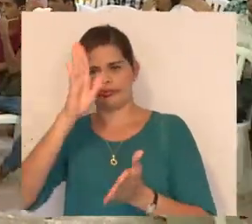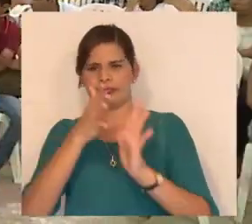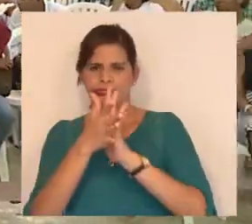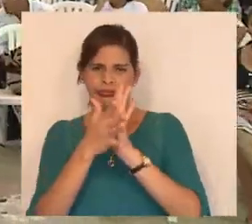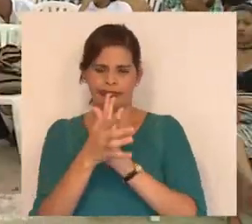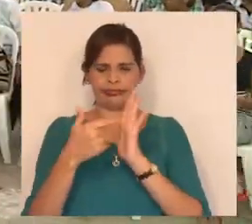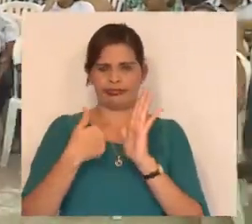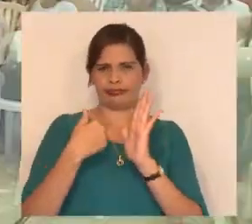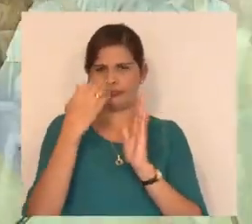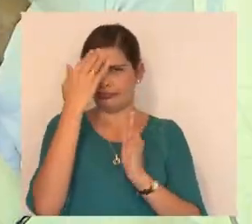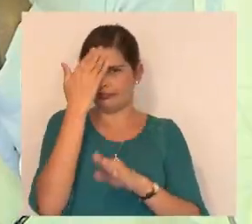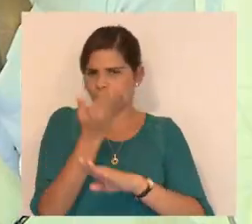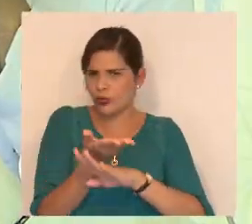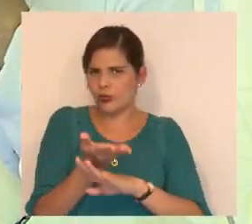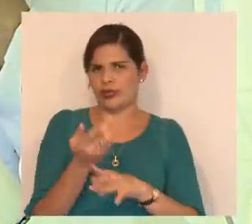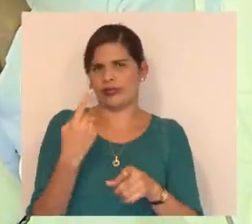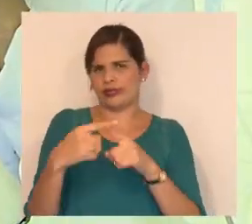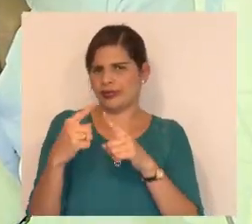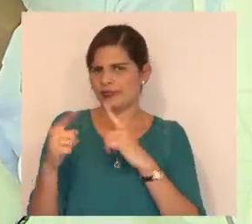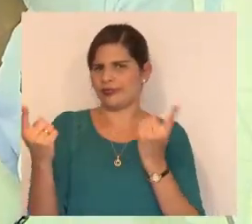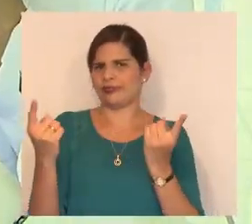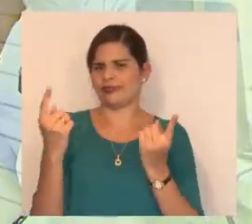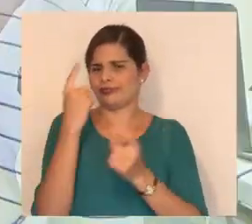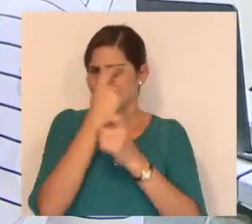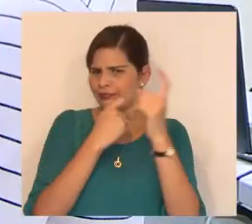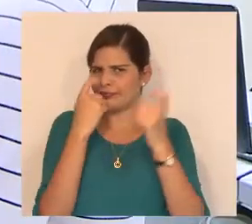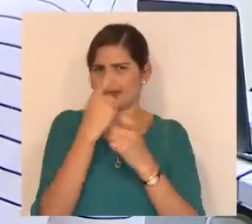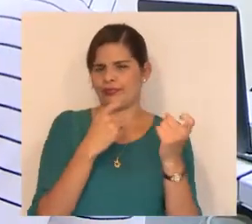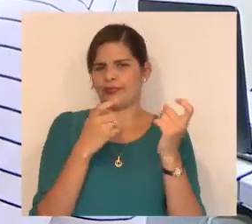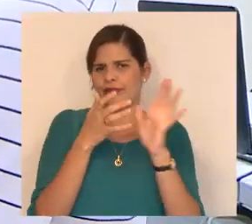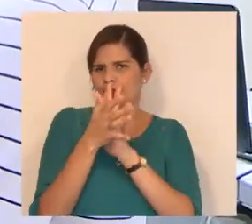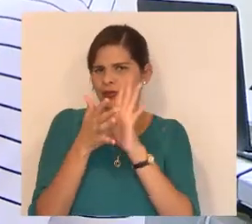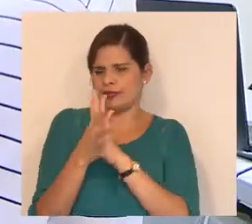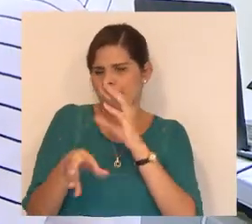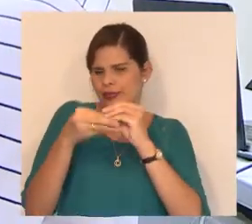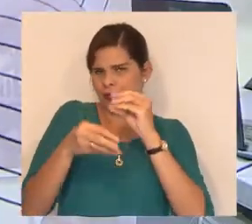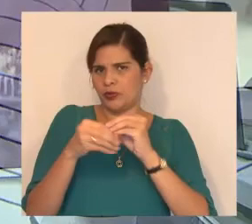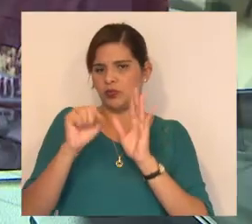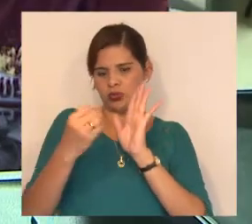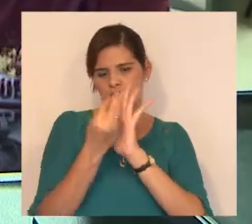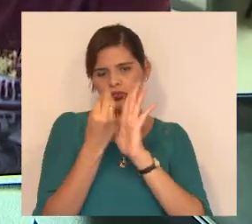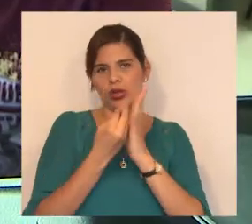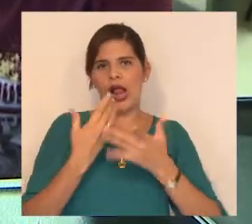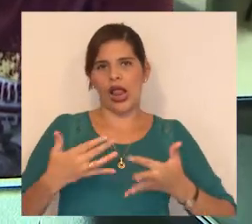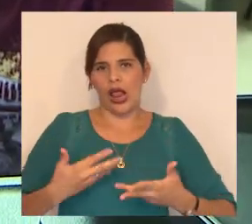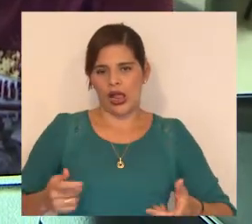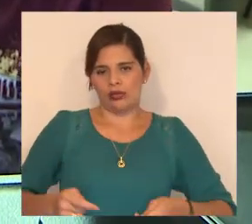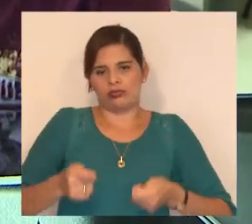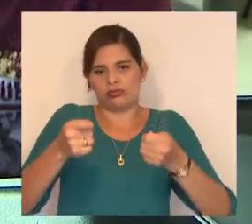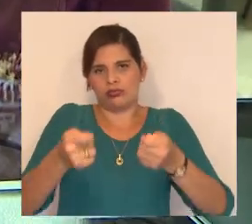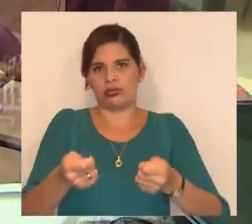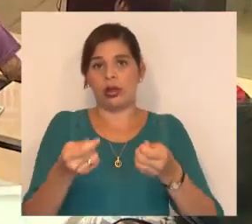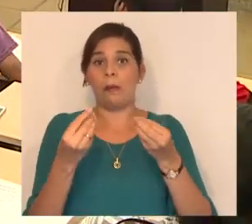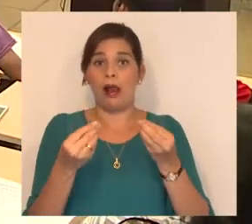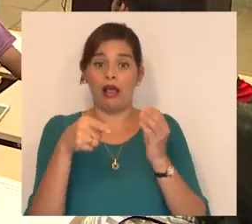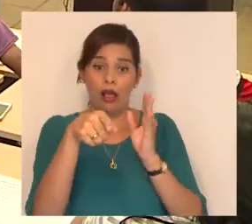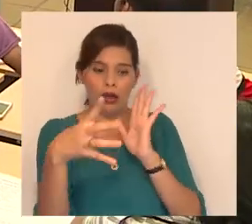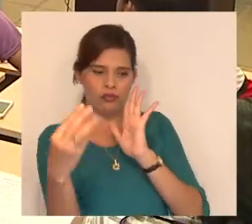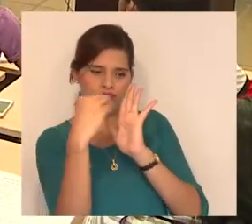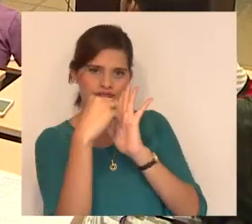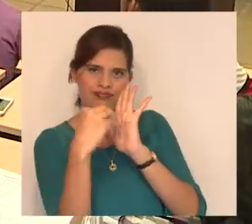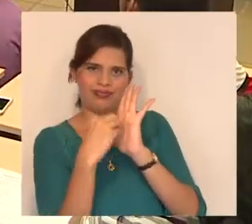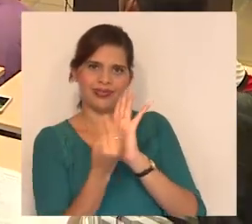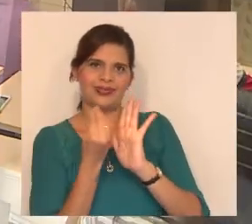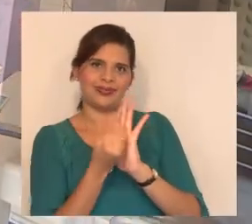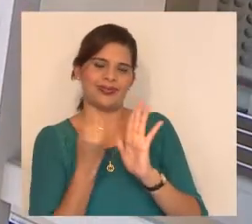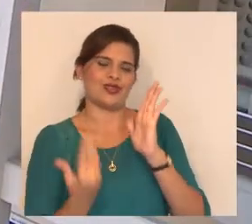el apoyo de la vicerrectoría académica buscan poner a disposición de nuestros altos organismos una serie de inquietudes, propuestas y aportes expuestos